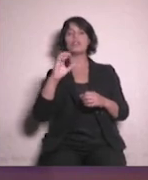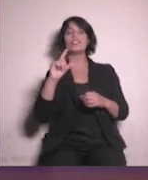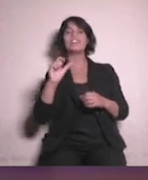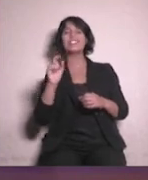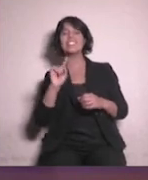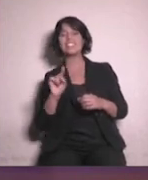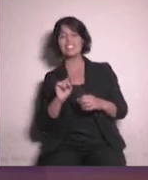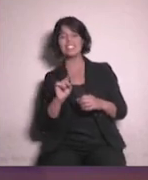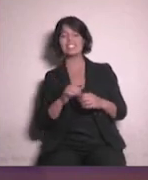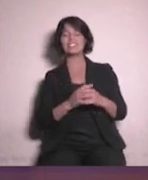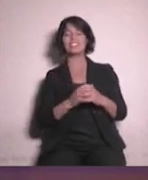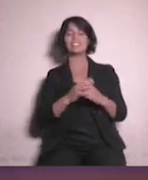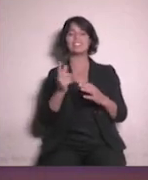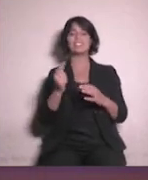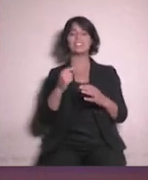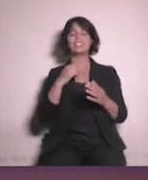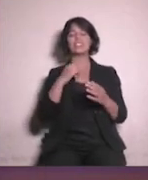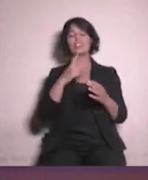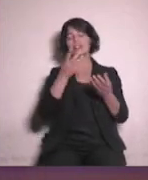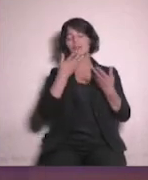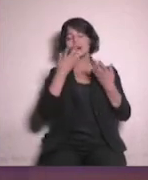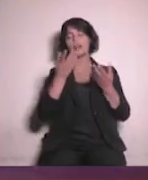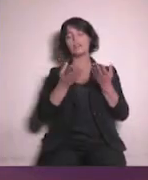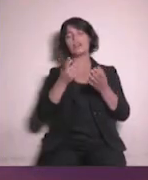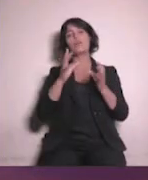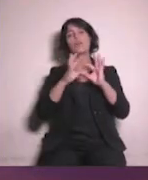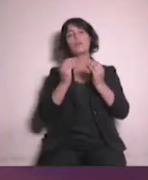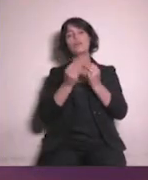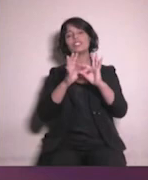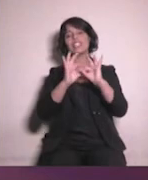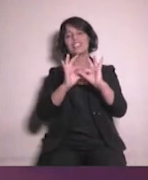por Habitat del año 2017. Muchísimas gracias.